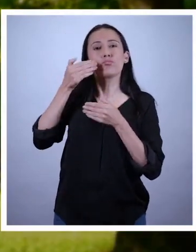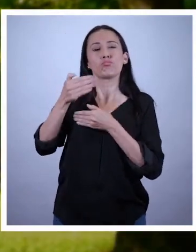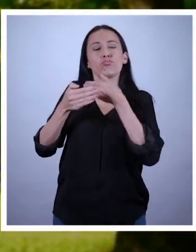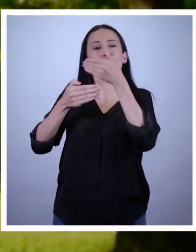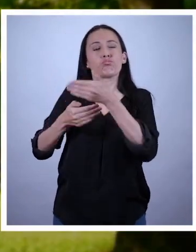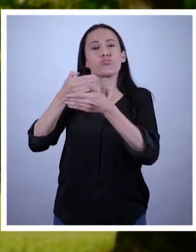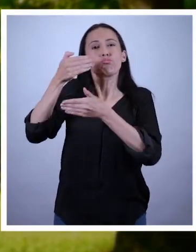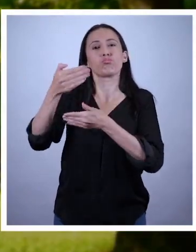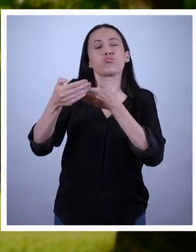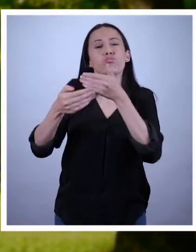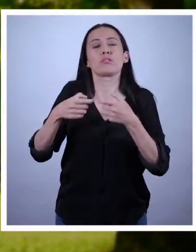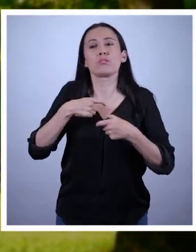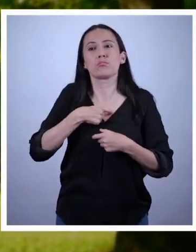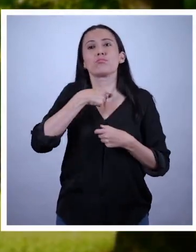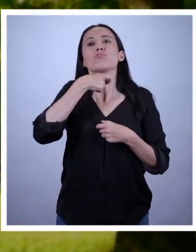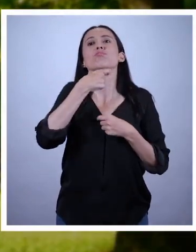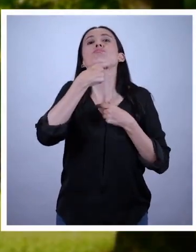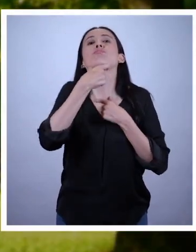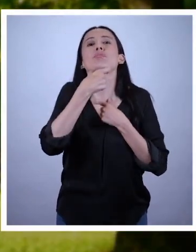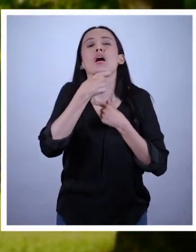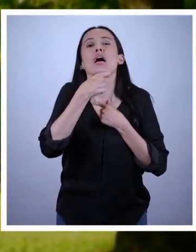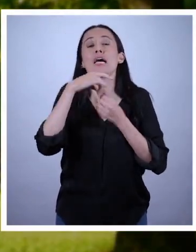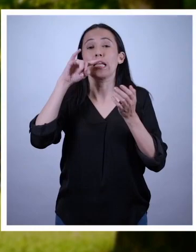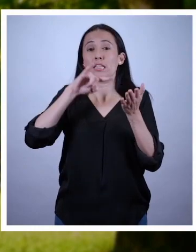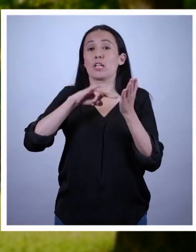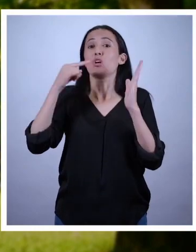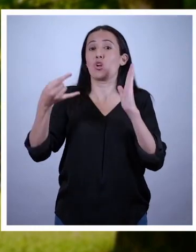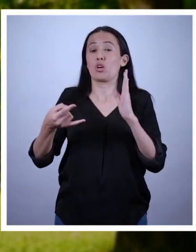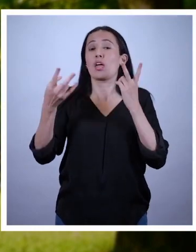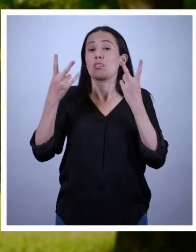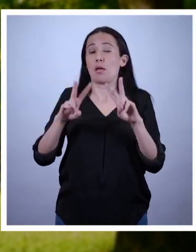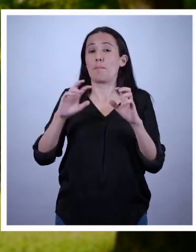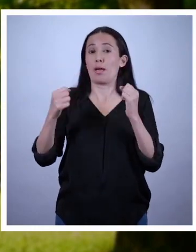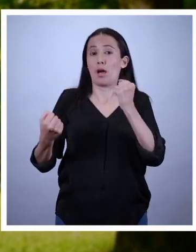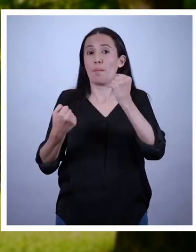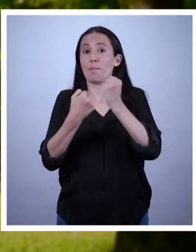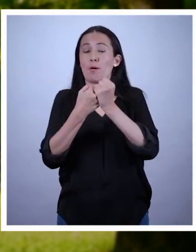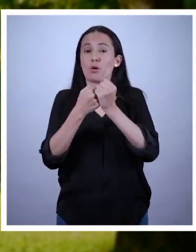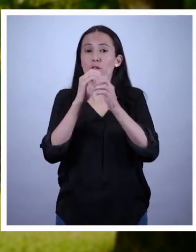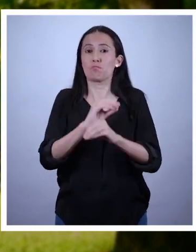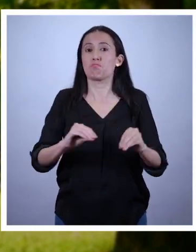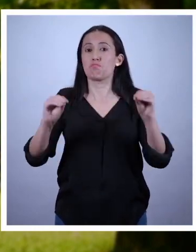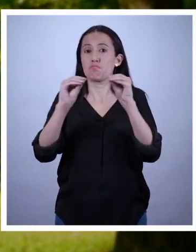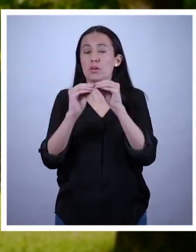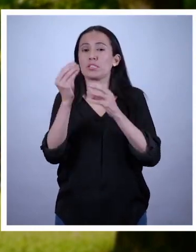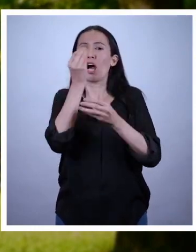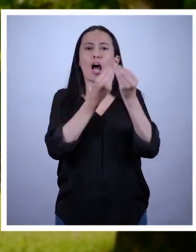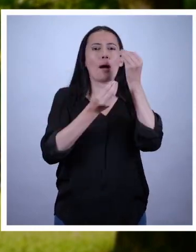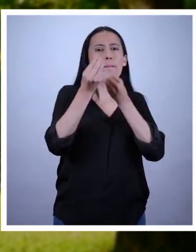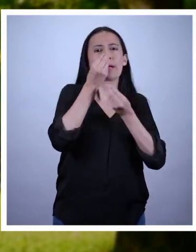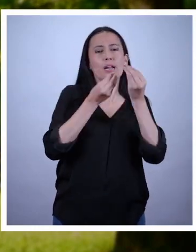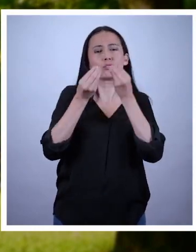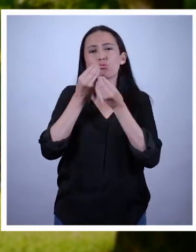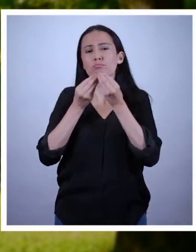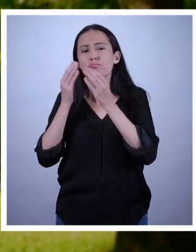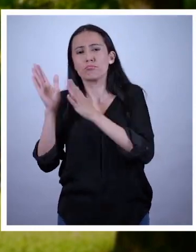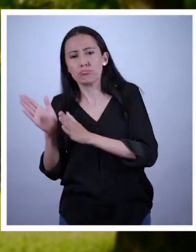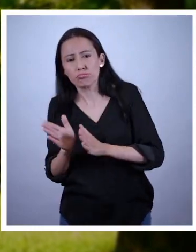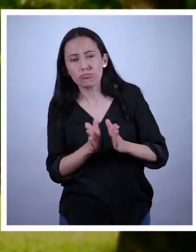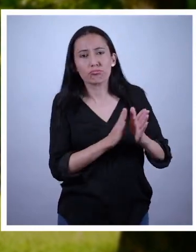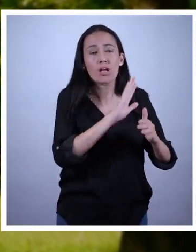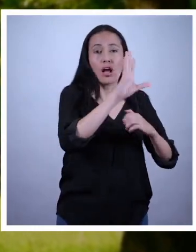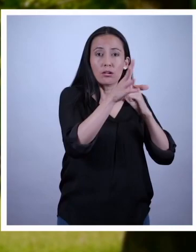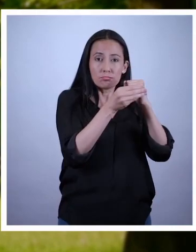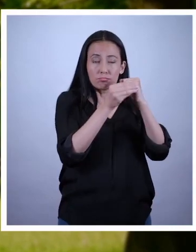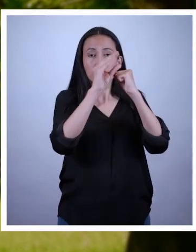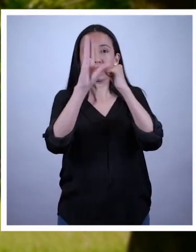ha ido aumentando a lo largo de la evolución, debido al desarrollo de la tecnología, que ha permitido la obtención de más cantidad de alimentos,